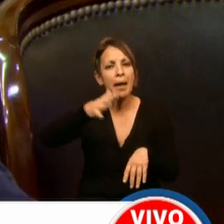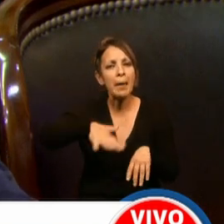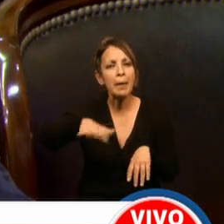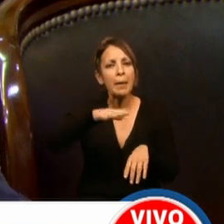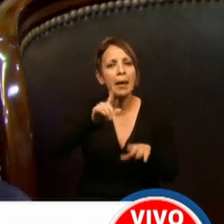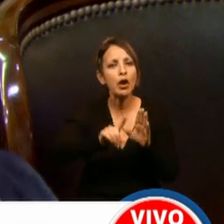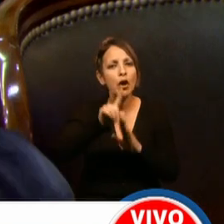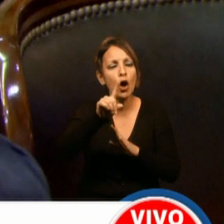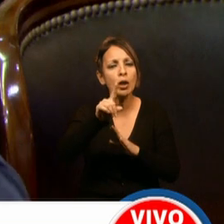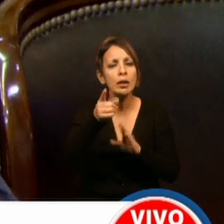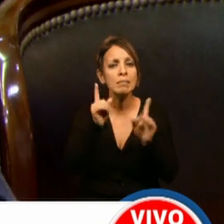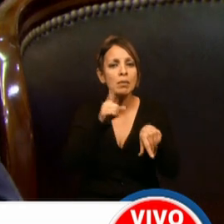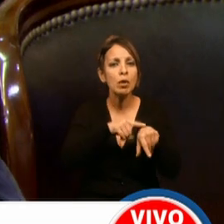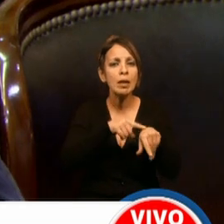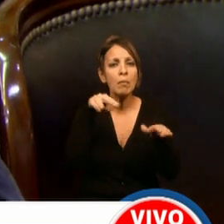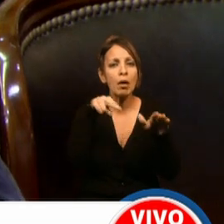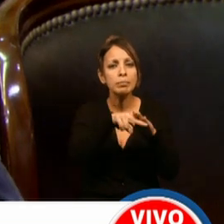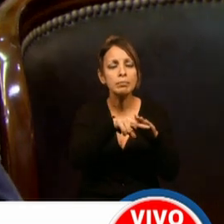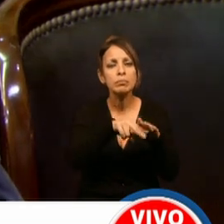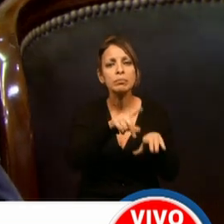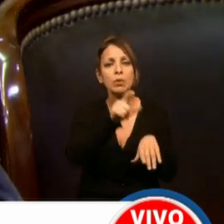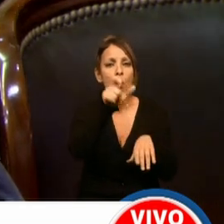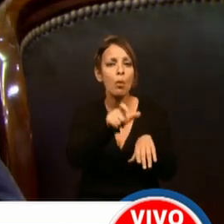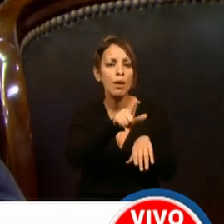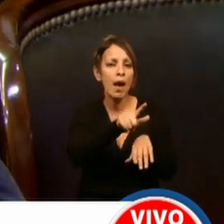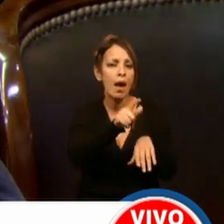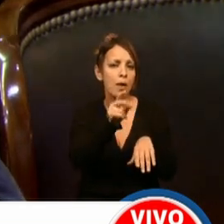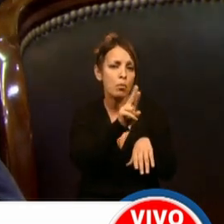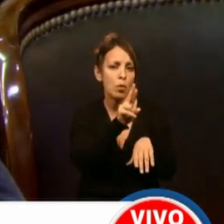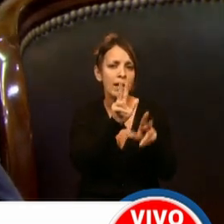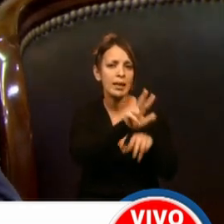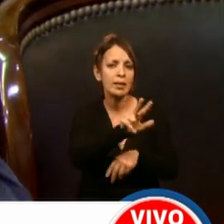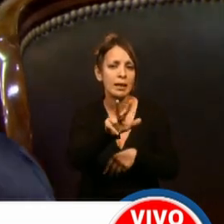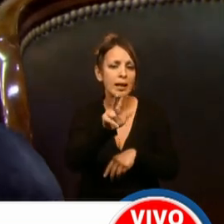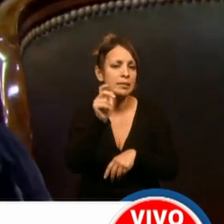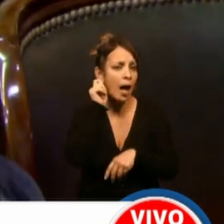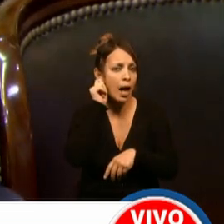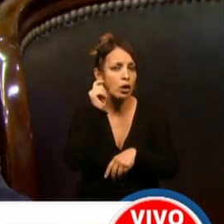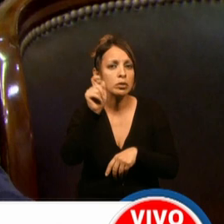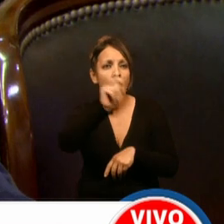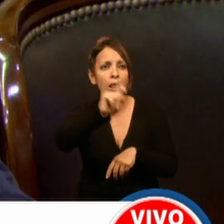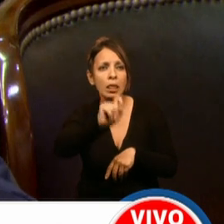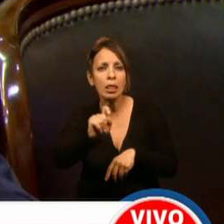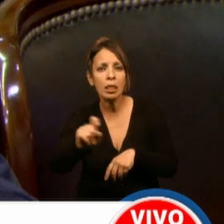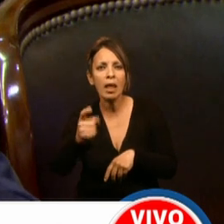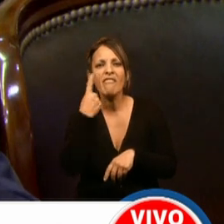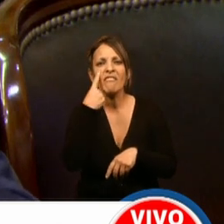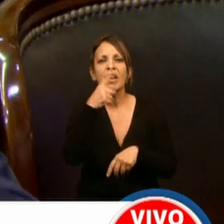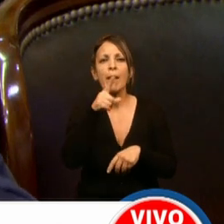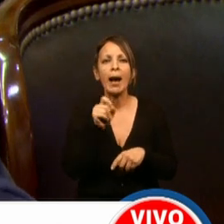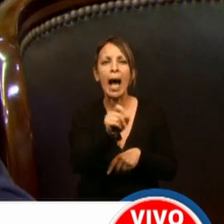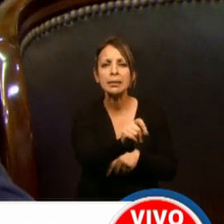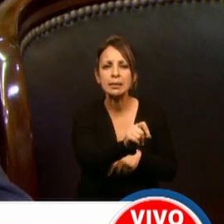agonizaba una chica de apenas 33 años viva el cáncer ese odio que hizo que